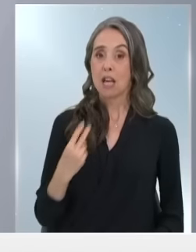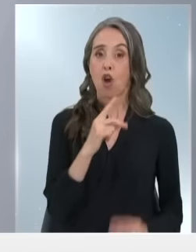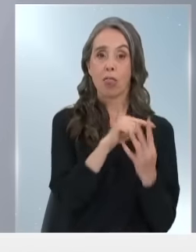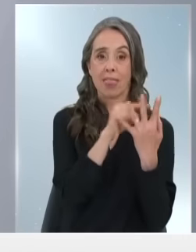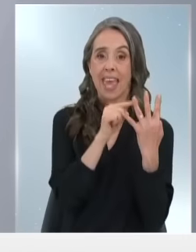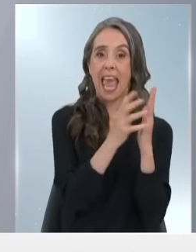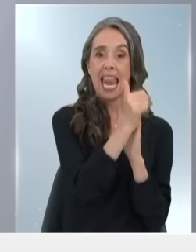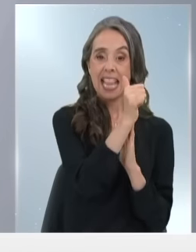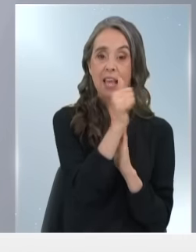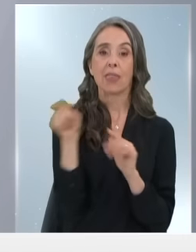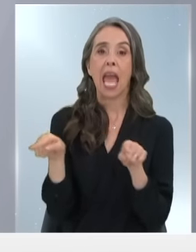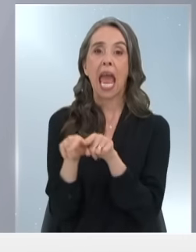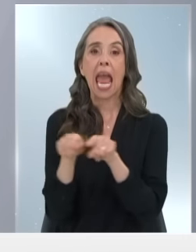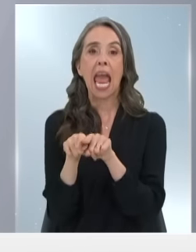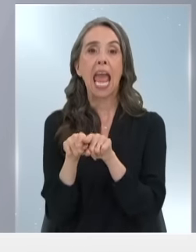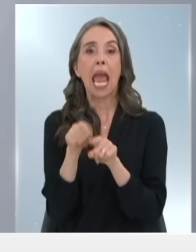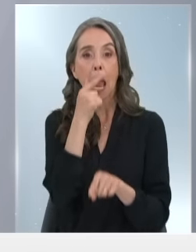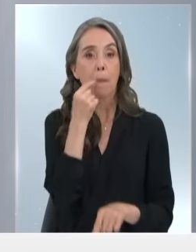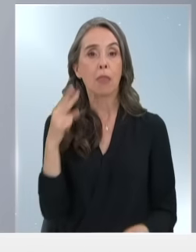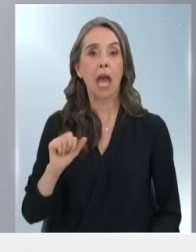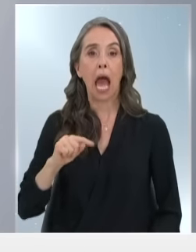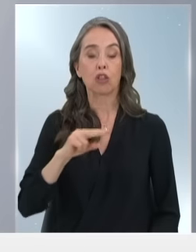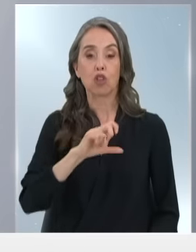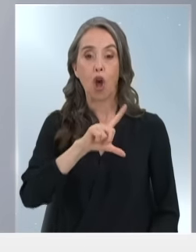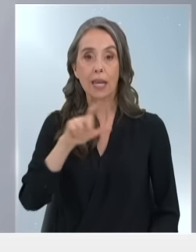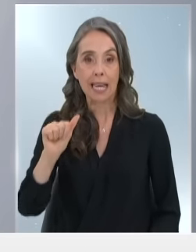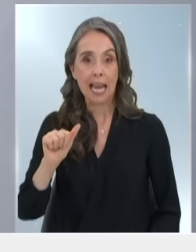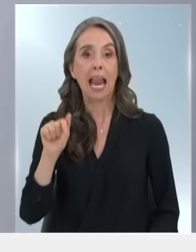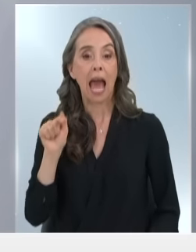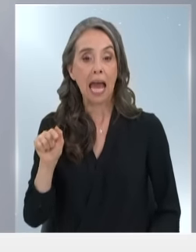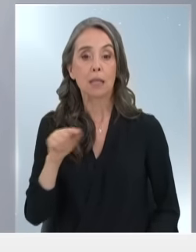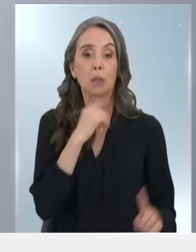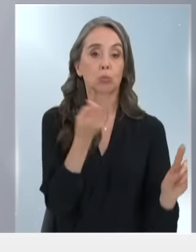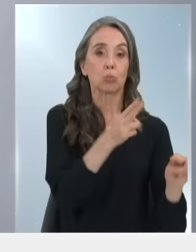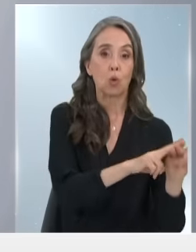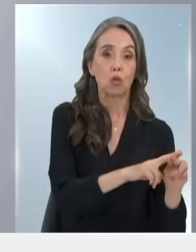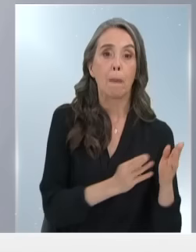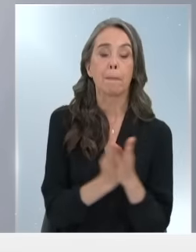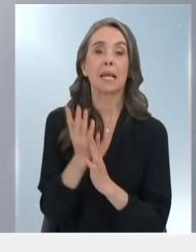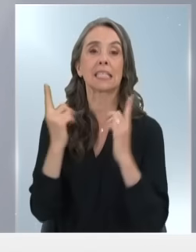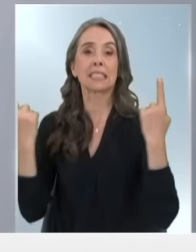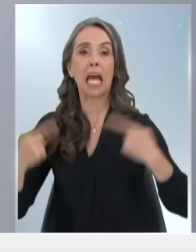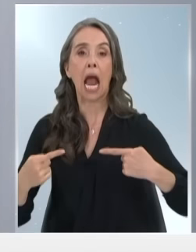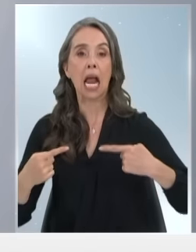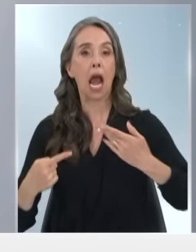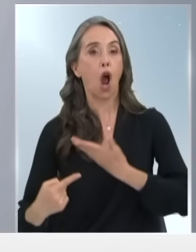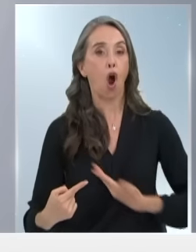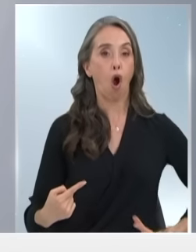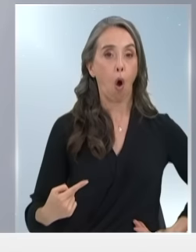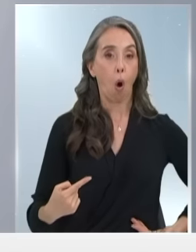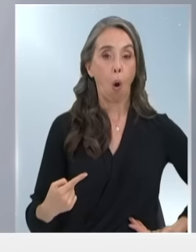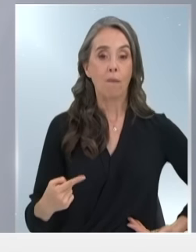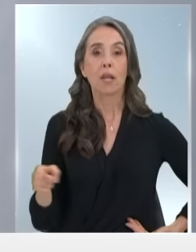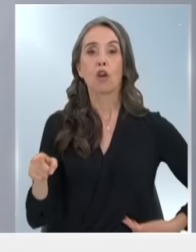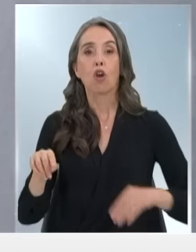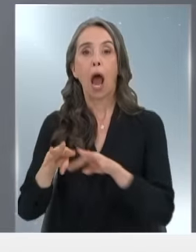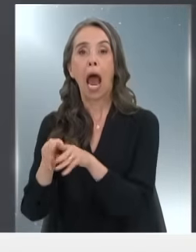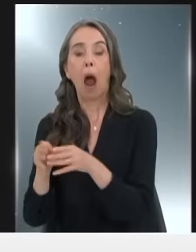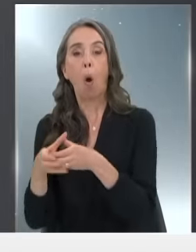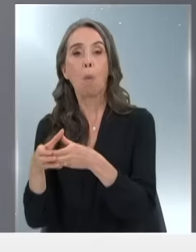del clan, era hermano de Antonella. Y es aquí en donde empieza una guerra entre el gobierno y estas